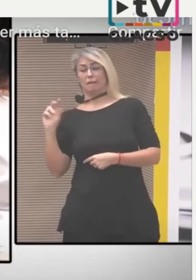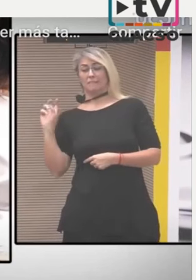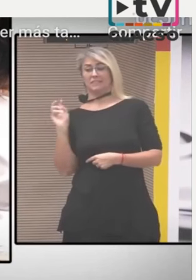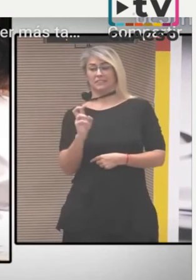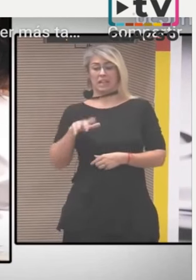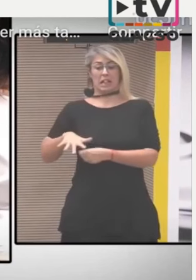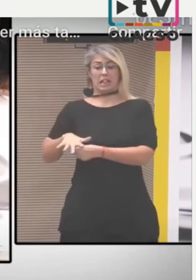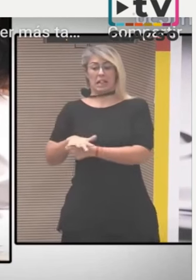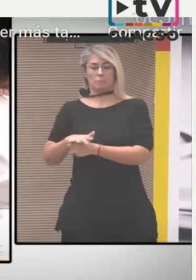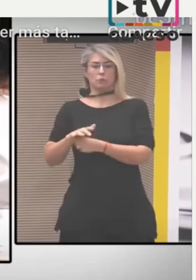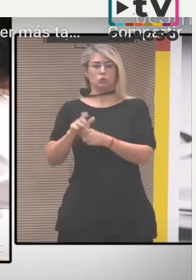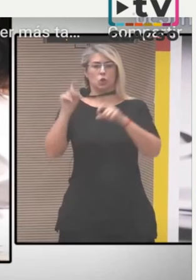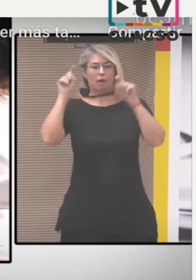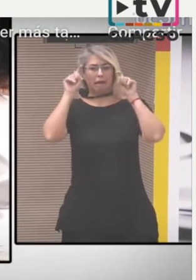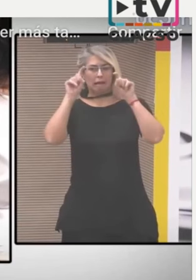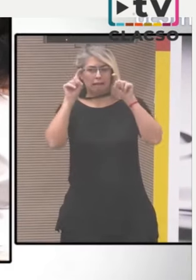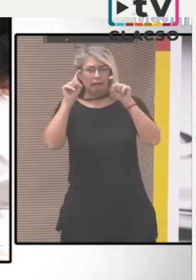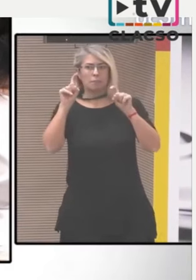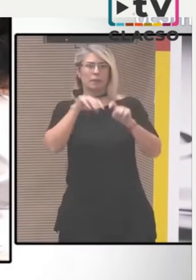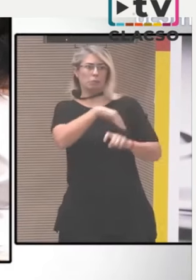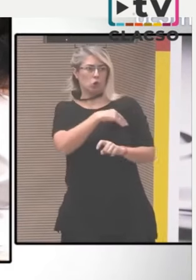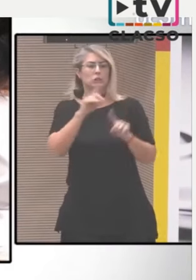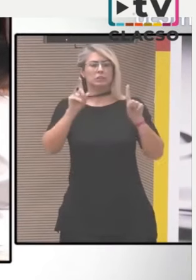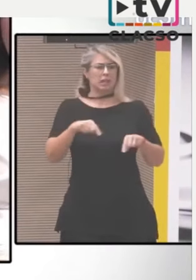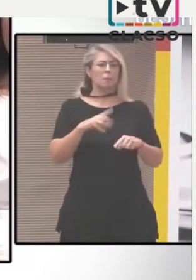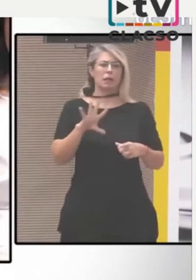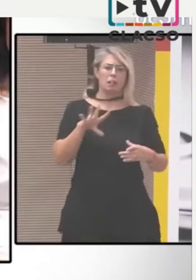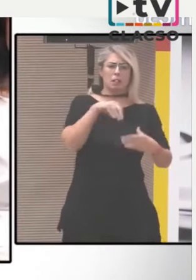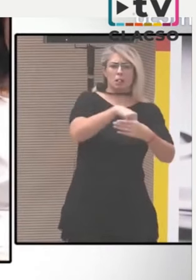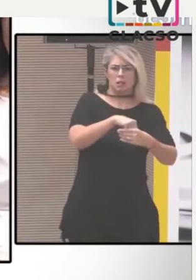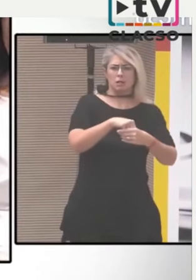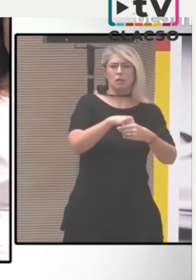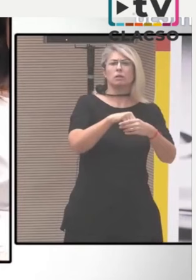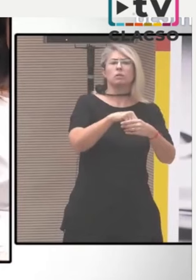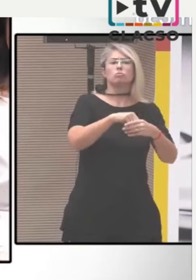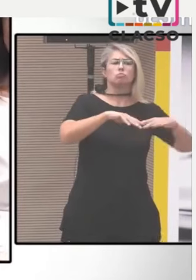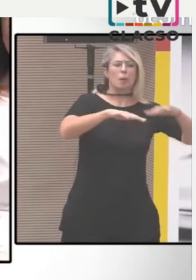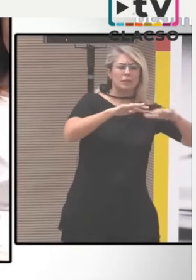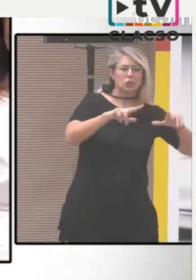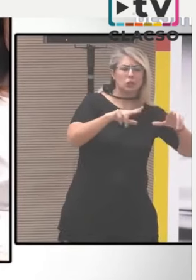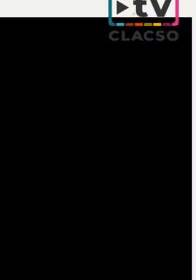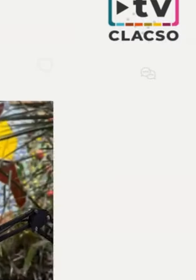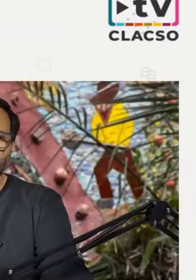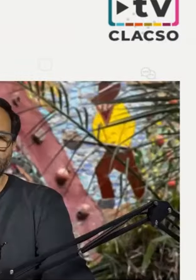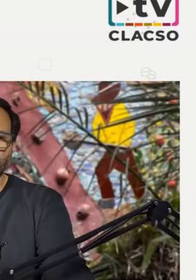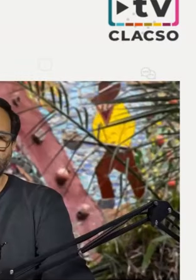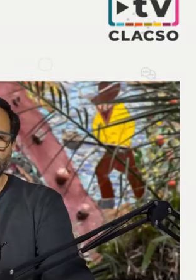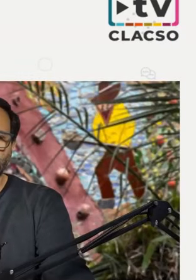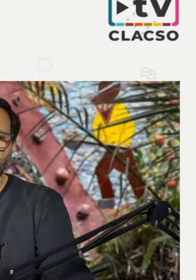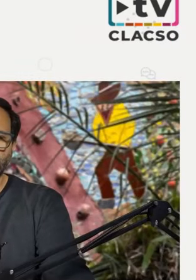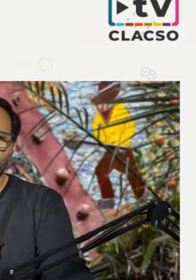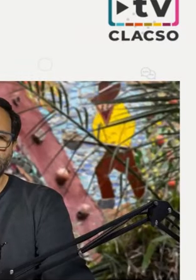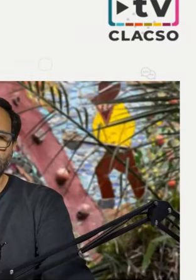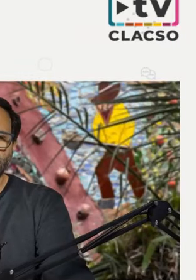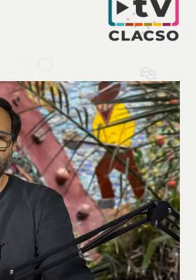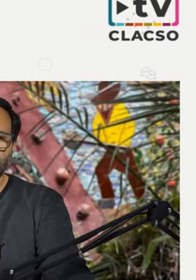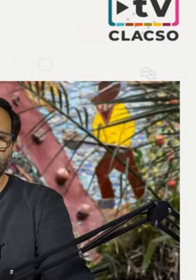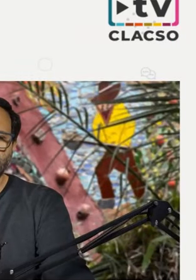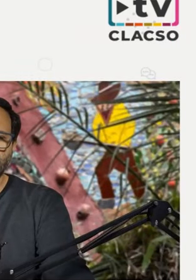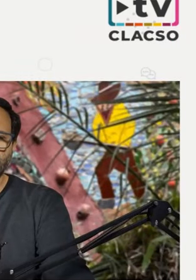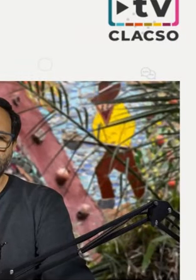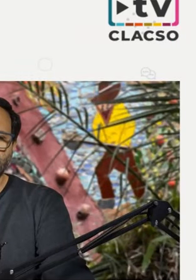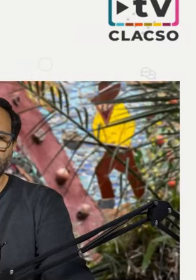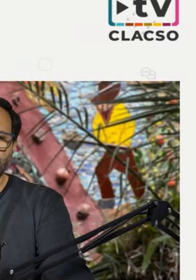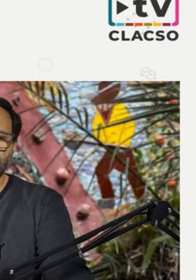vez, profundizando las dimensiones de las desigualdades. Allí tenemos en América Latina